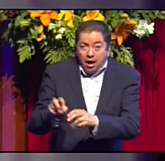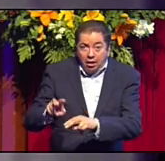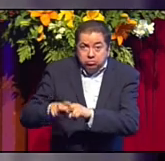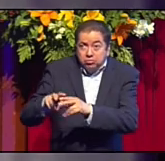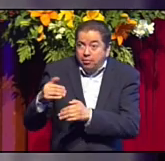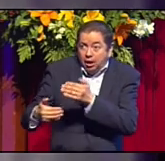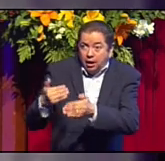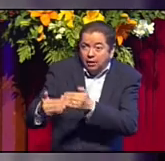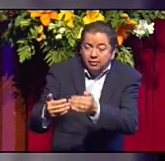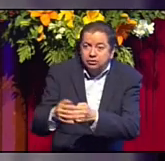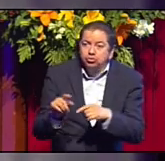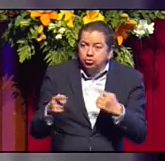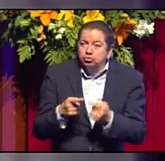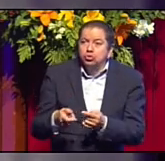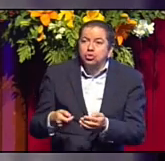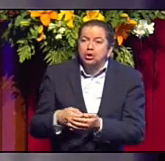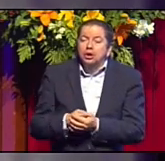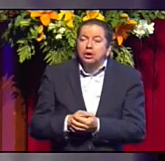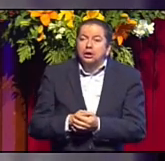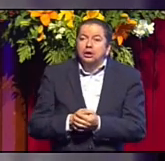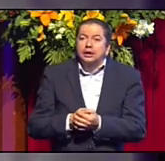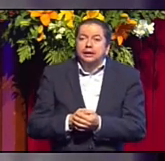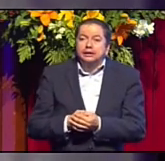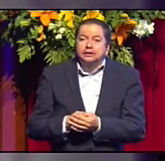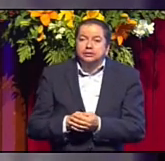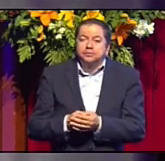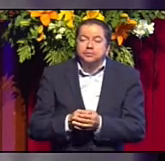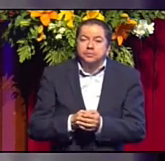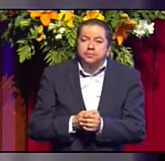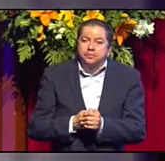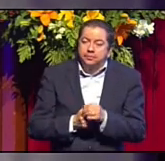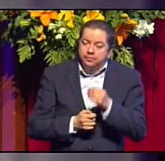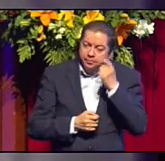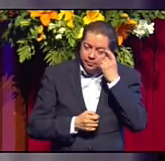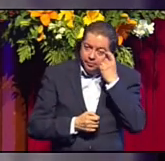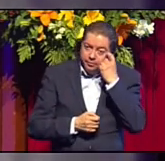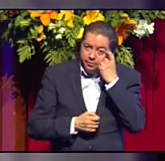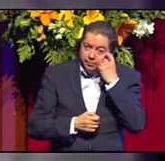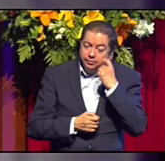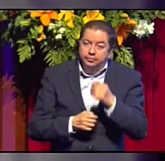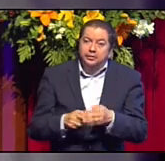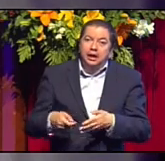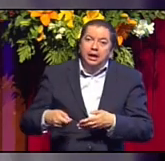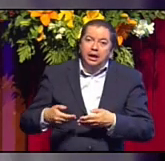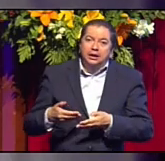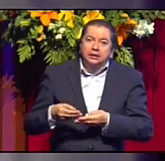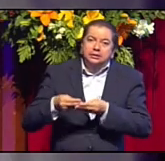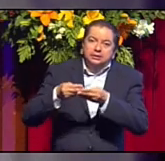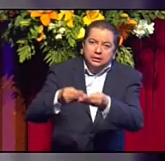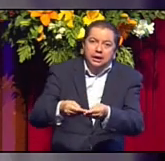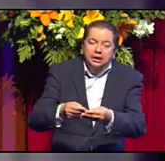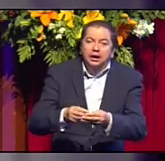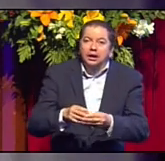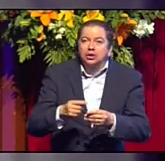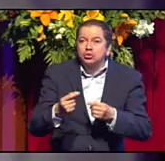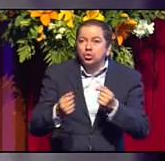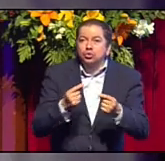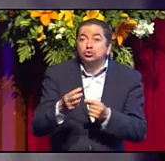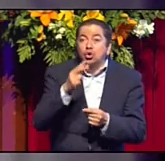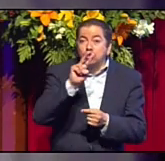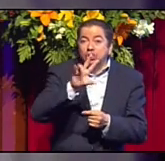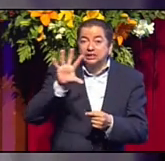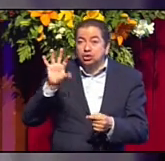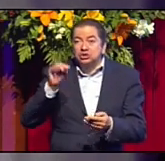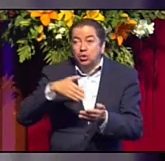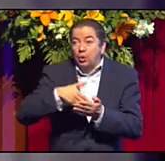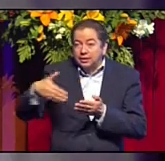cual, vamos a colocarlo a disposición por la glosa 7, a entregarle esos recursos a Vialidad si ellos se comprometen, 250